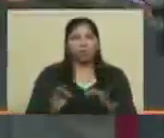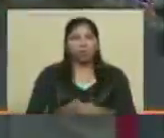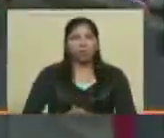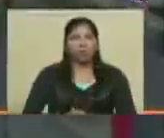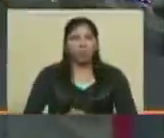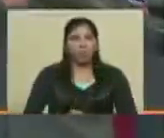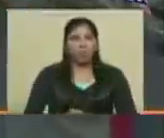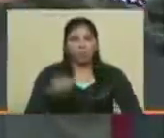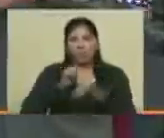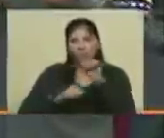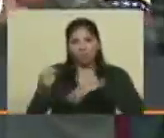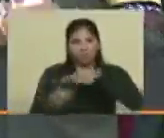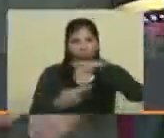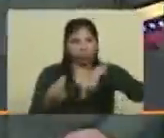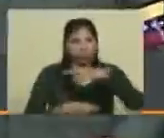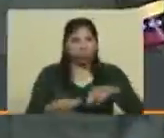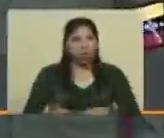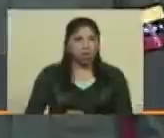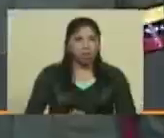bolivariana,